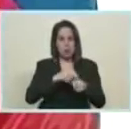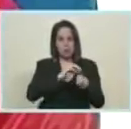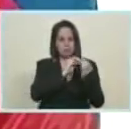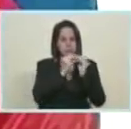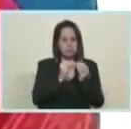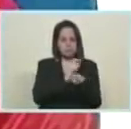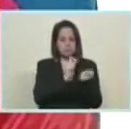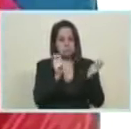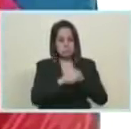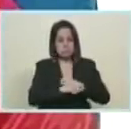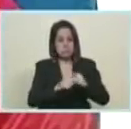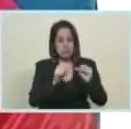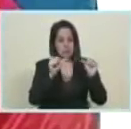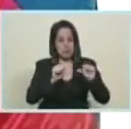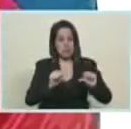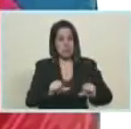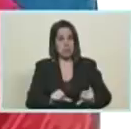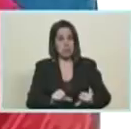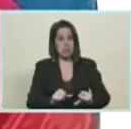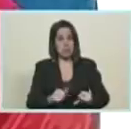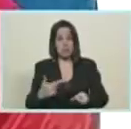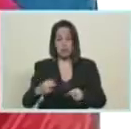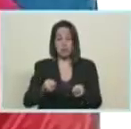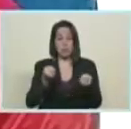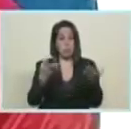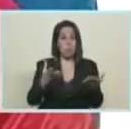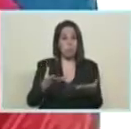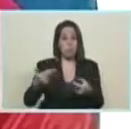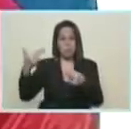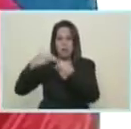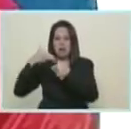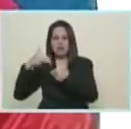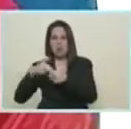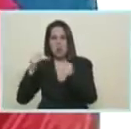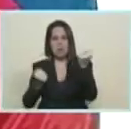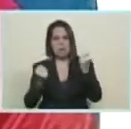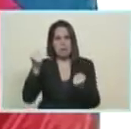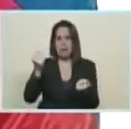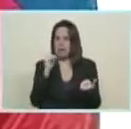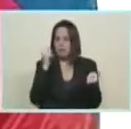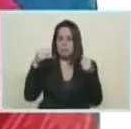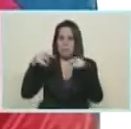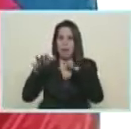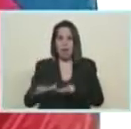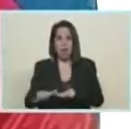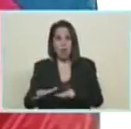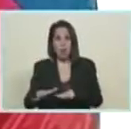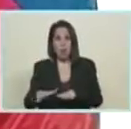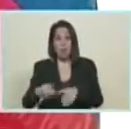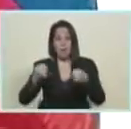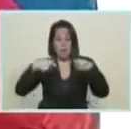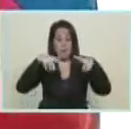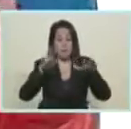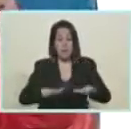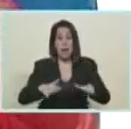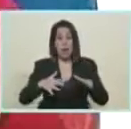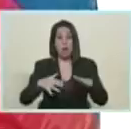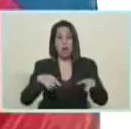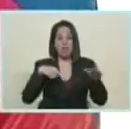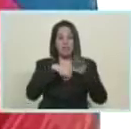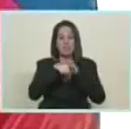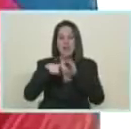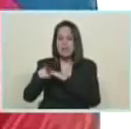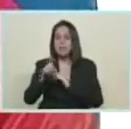para que fallara la distribución de combustible a nuestro pueblo. Un paro petrolero que declararon las mafias desde